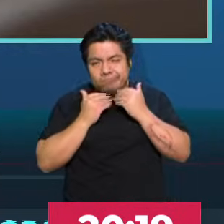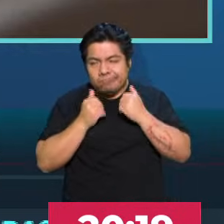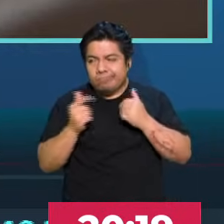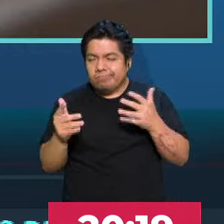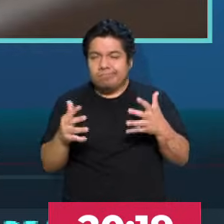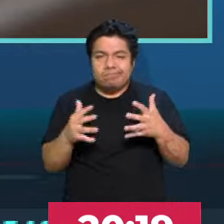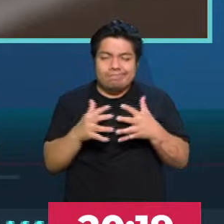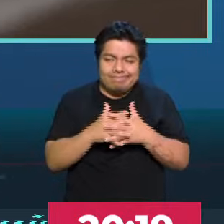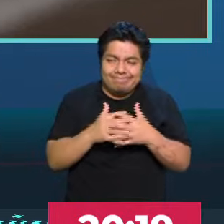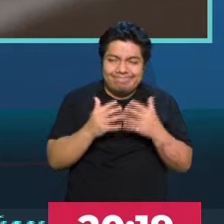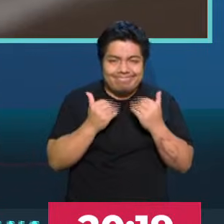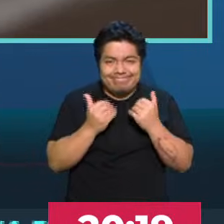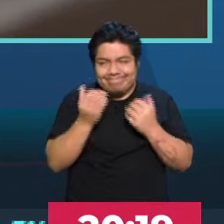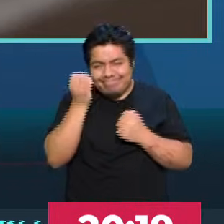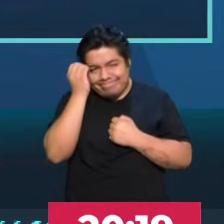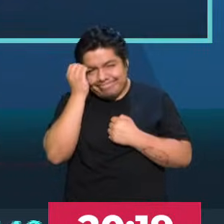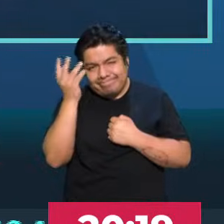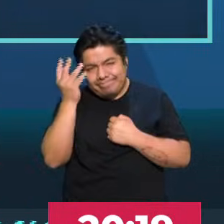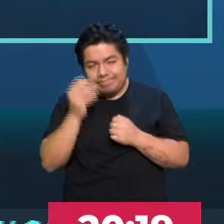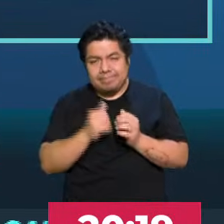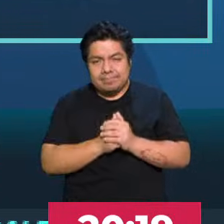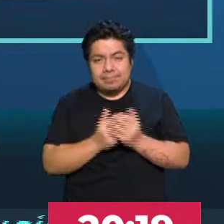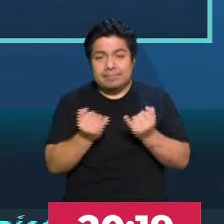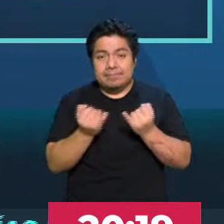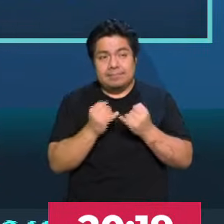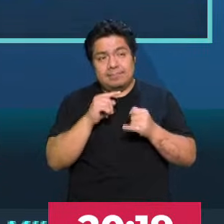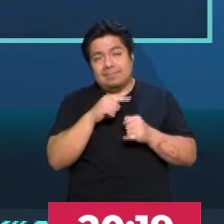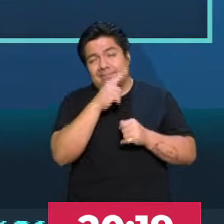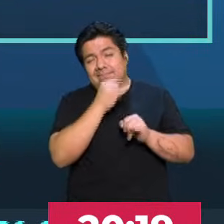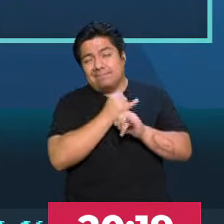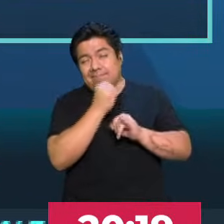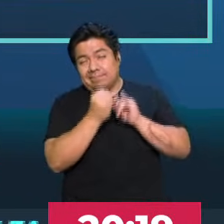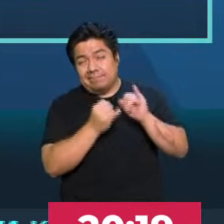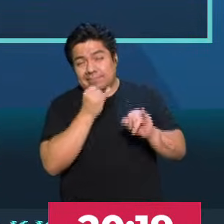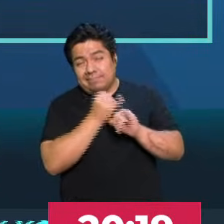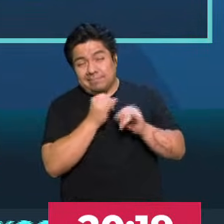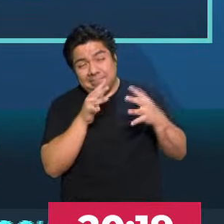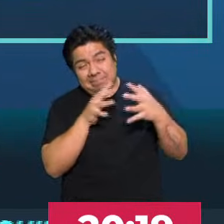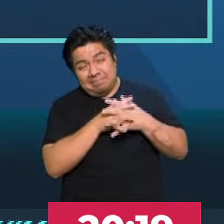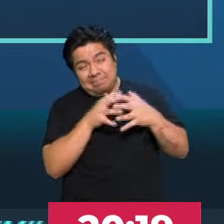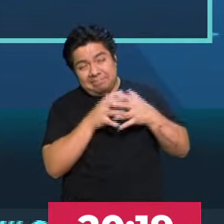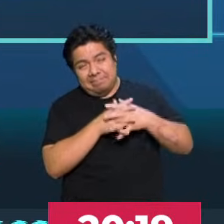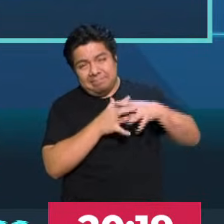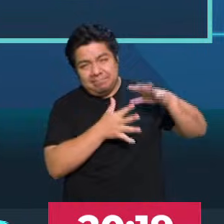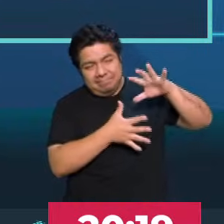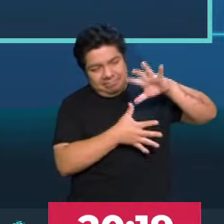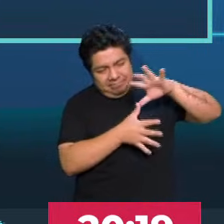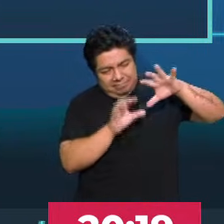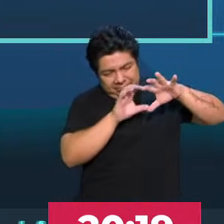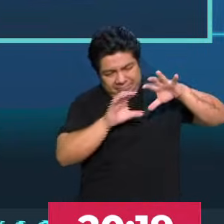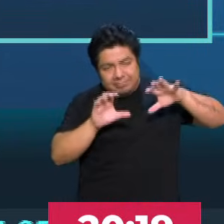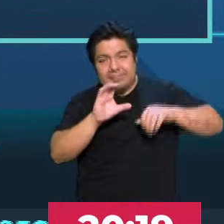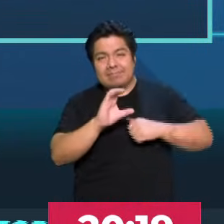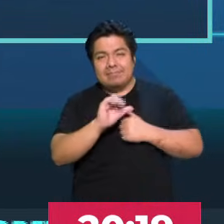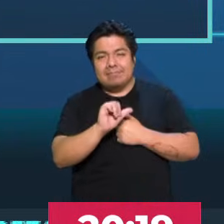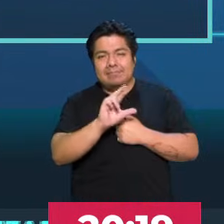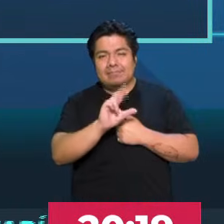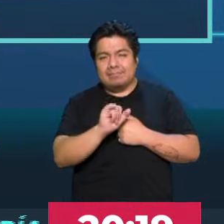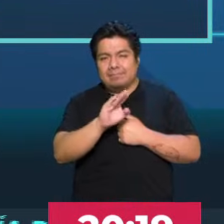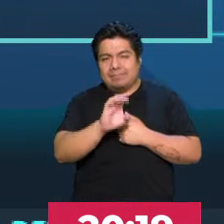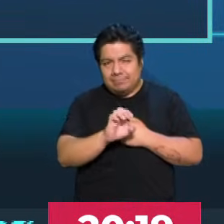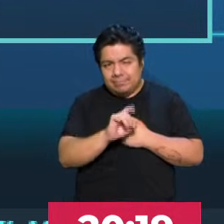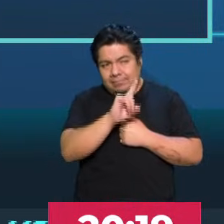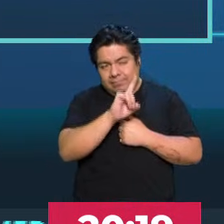guerra y con un conflicto internacional como el que tenemos en el Caribe en puerta y con el